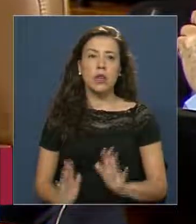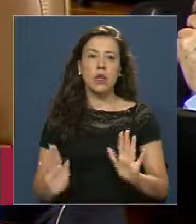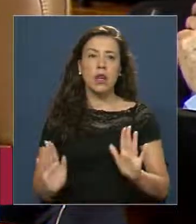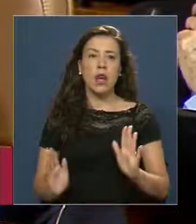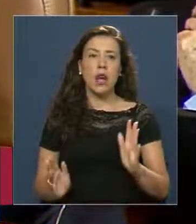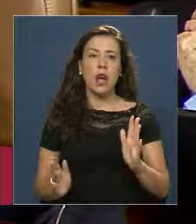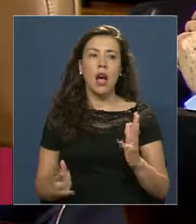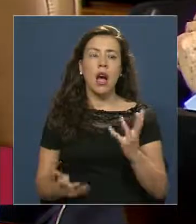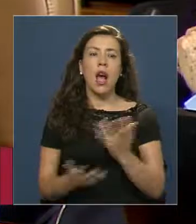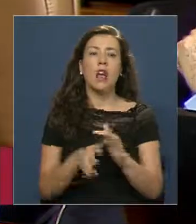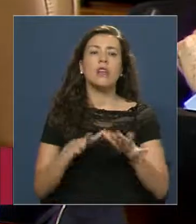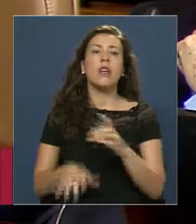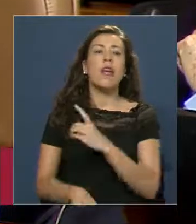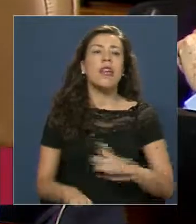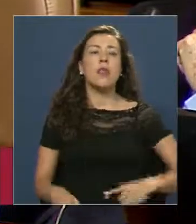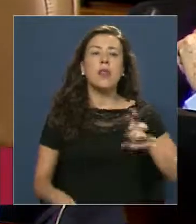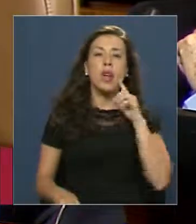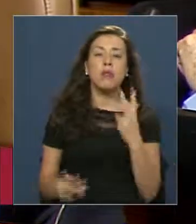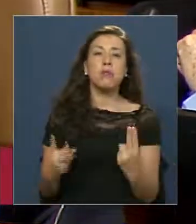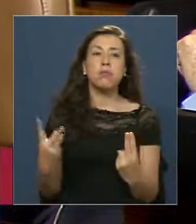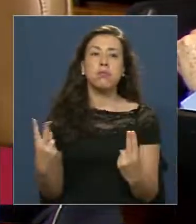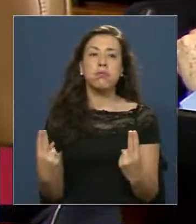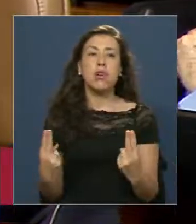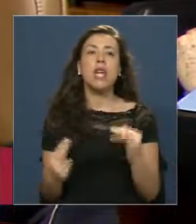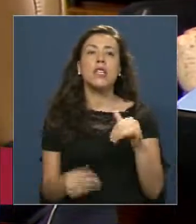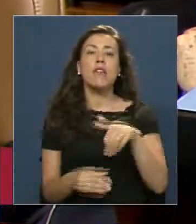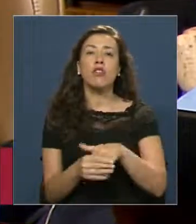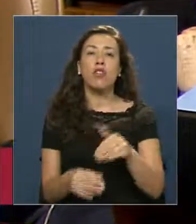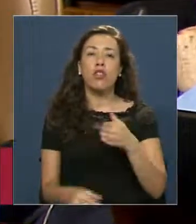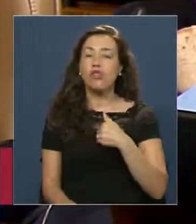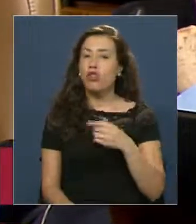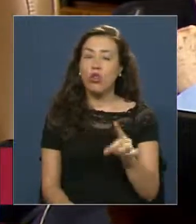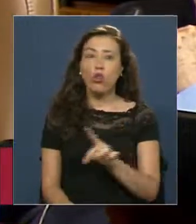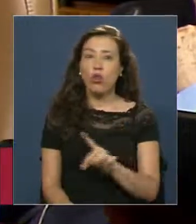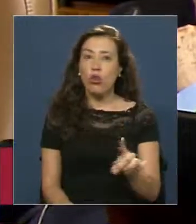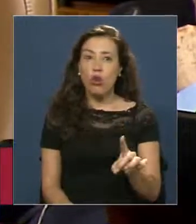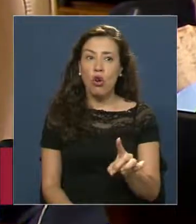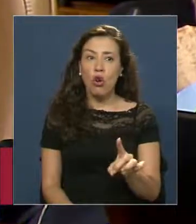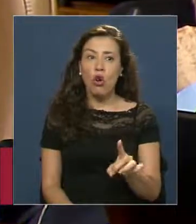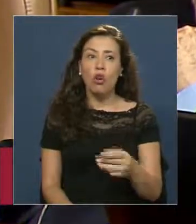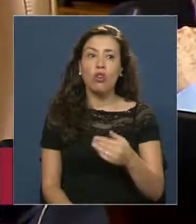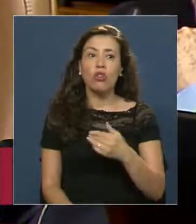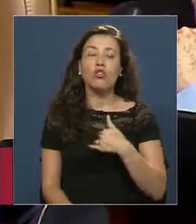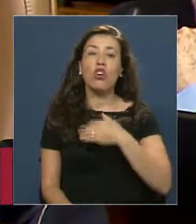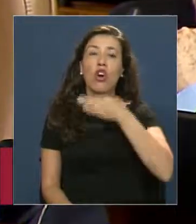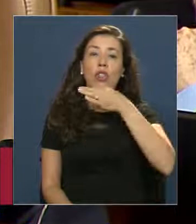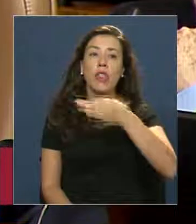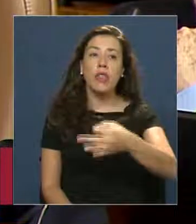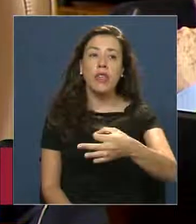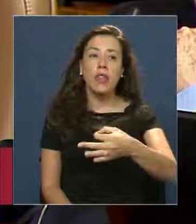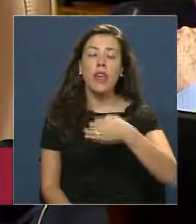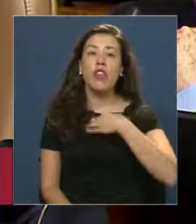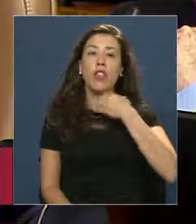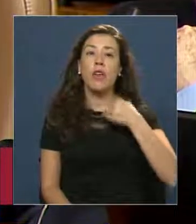han habido acciones que hay diputados que están parados y han votado. Yo no soy de esos. Yo di mi palabra.